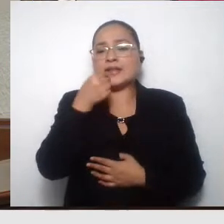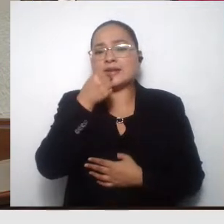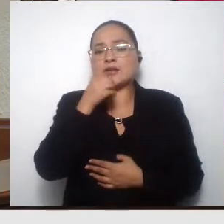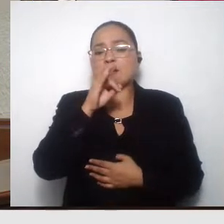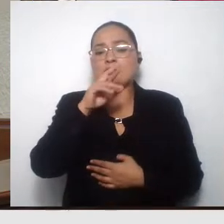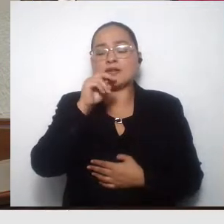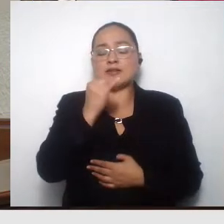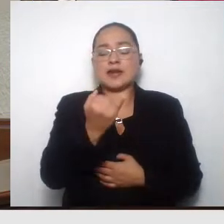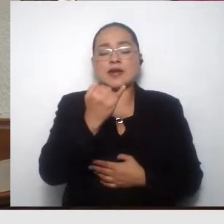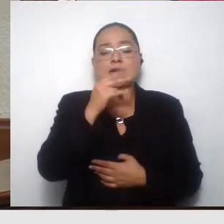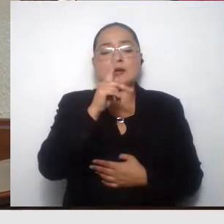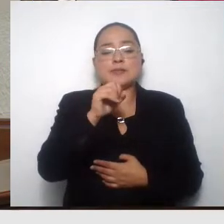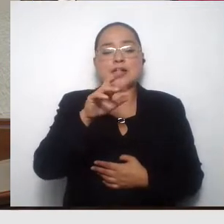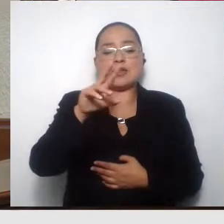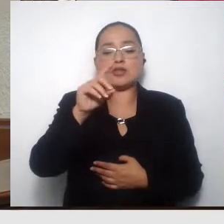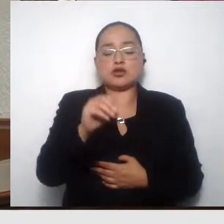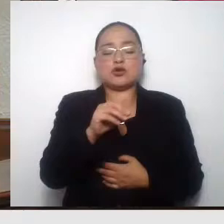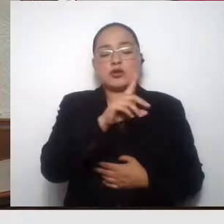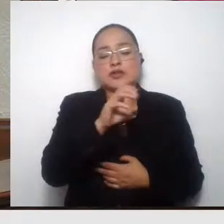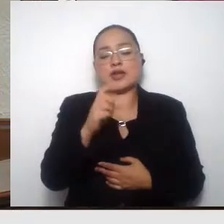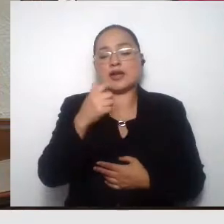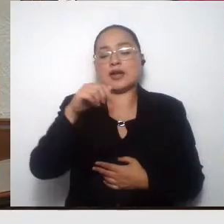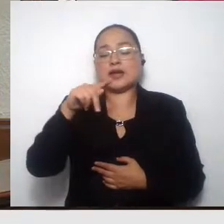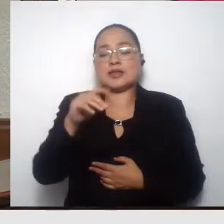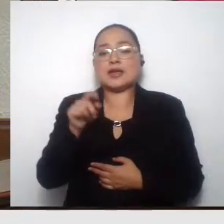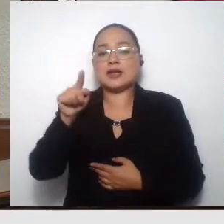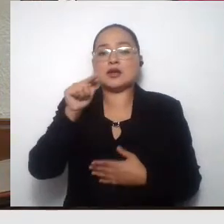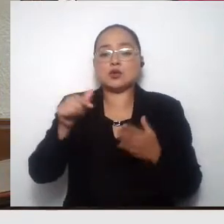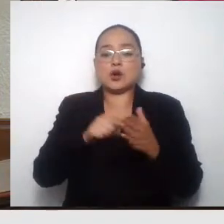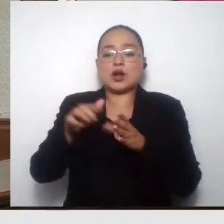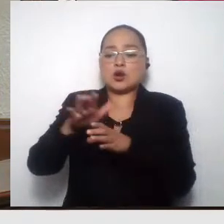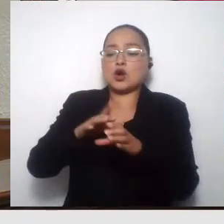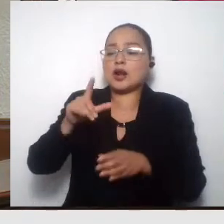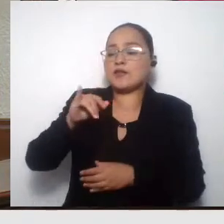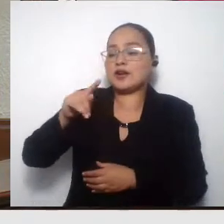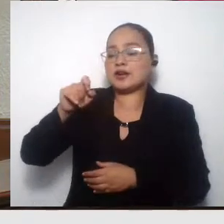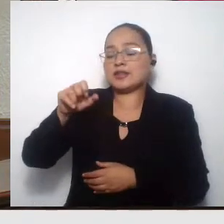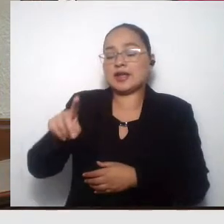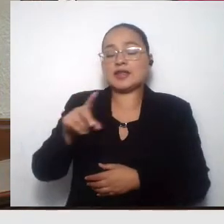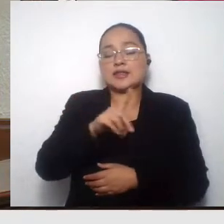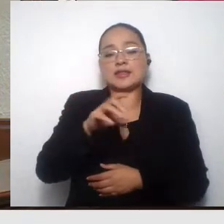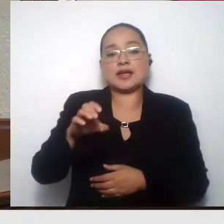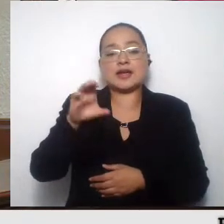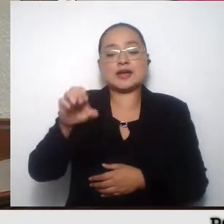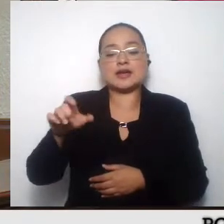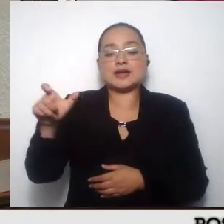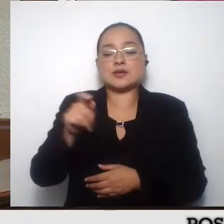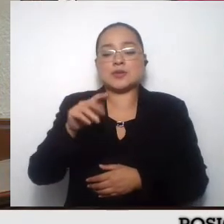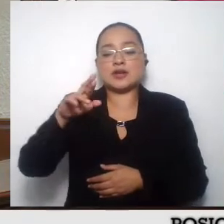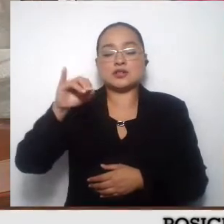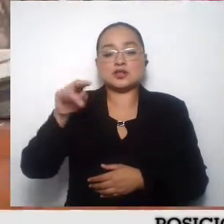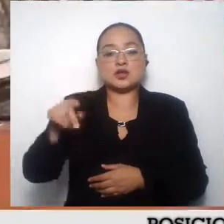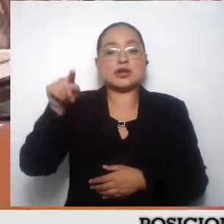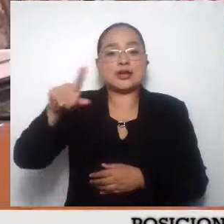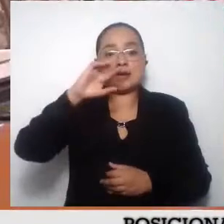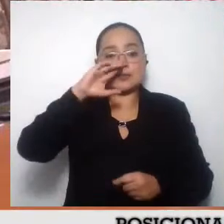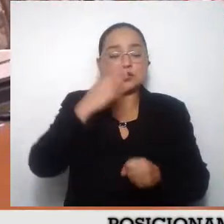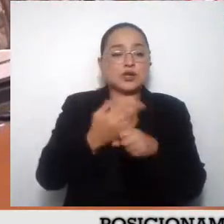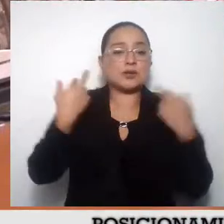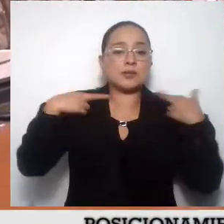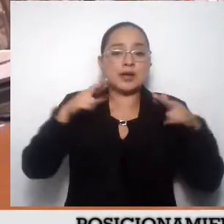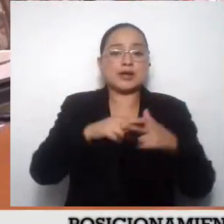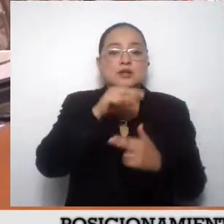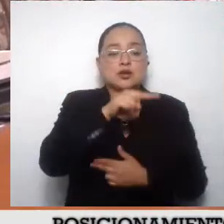Gante, ubicado en Colonia Libertad de Expresión, a cargo de la profesora